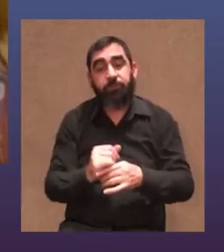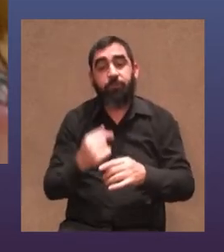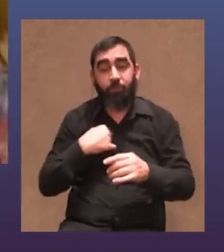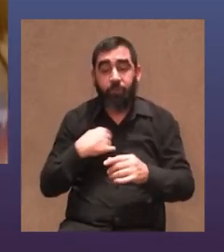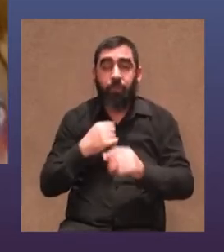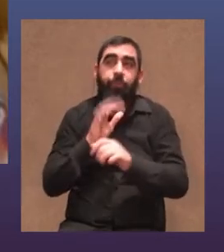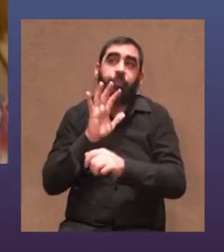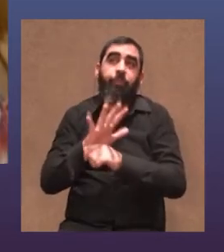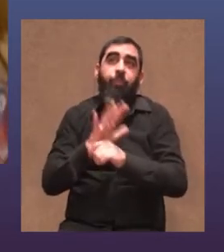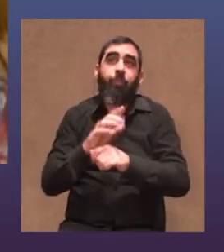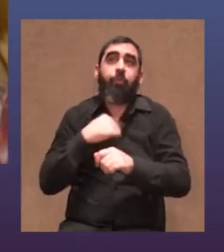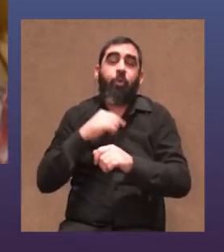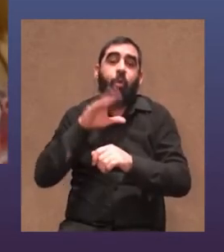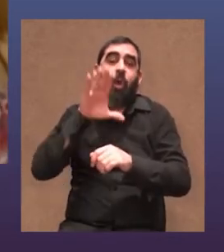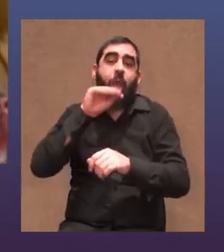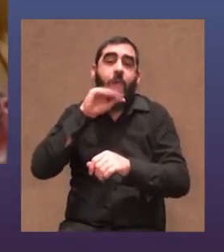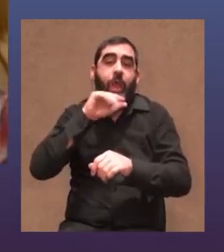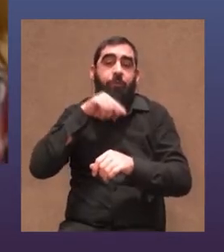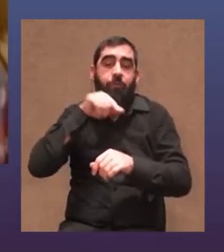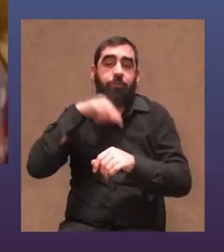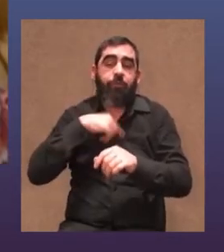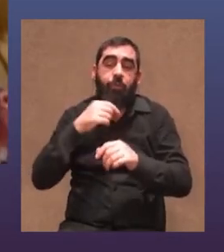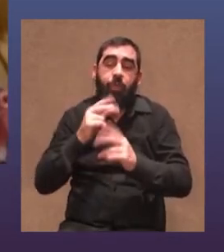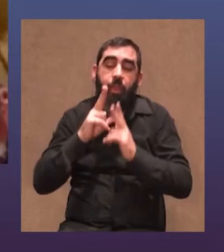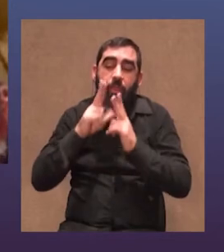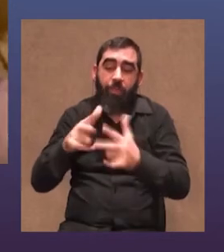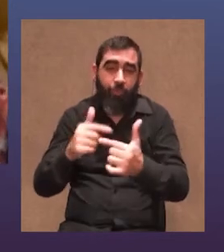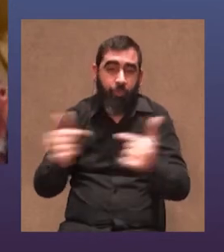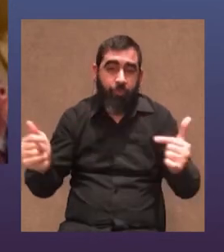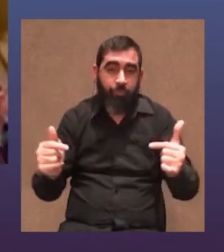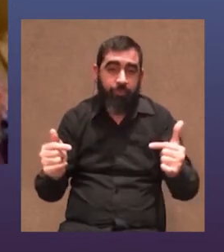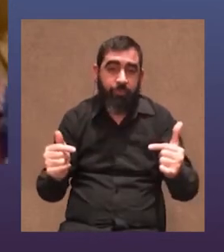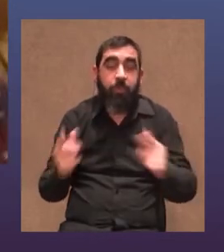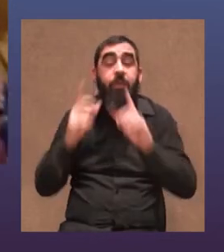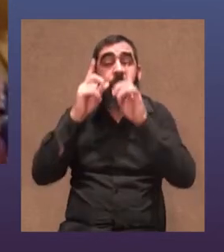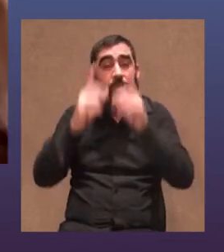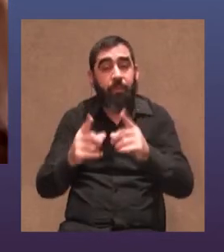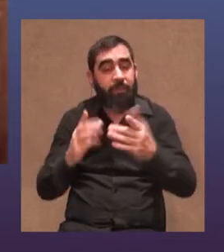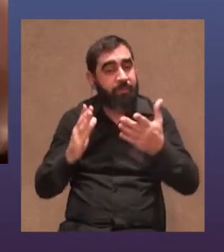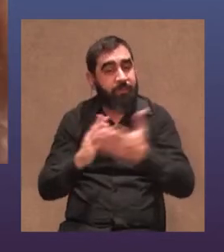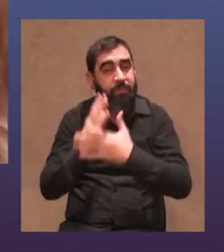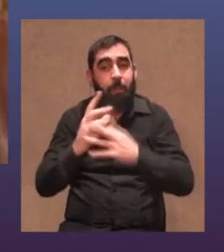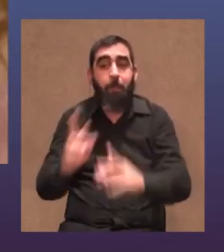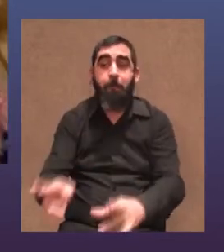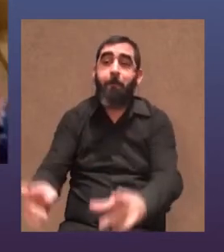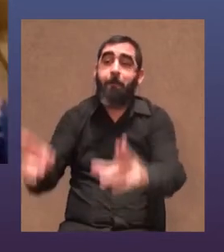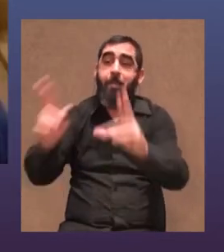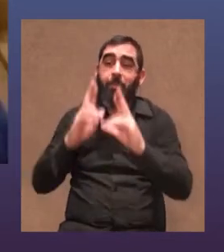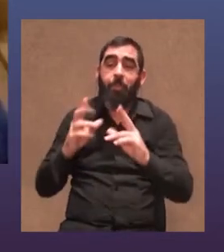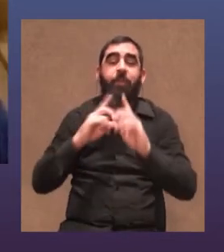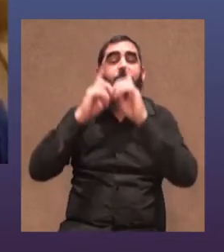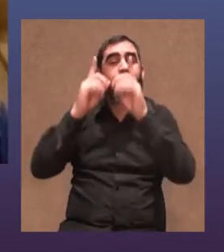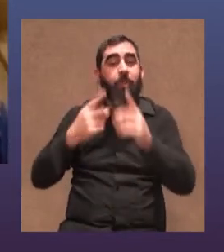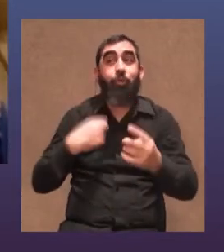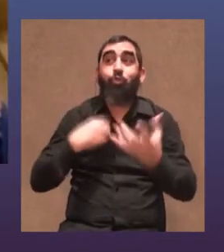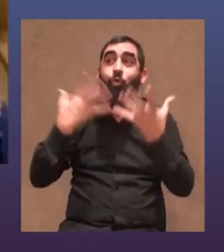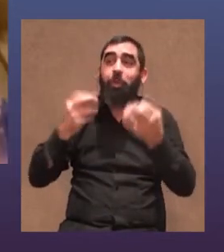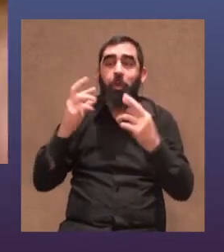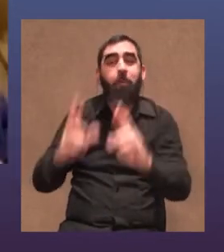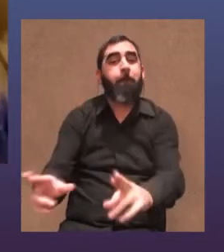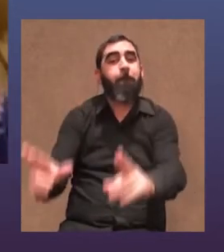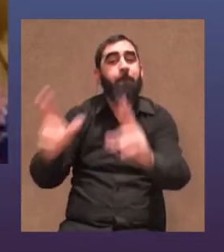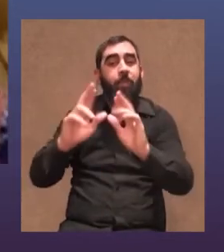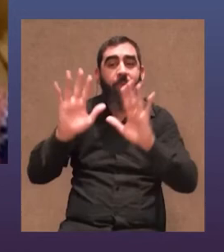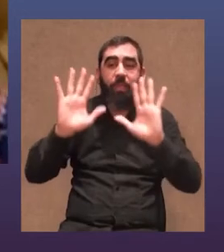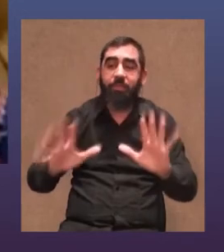yo hablo, le hablo, digo cosas, y además siempre me contestan lo que yo quiero.